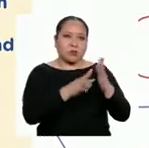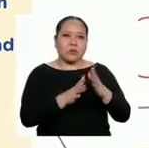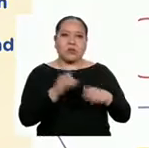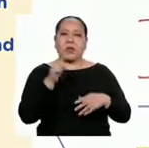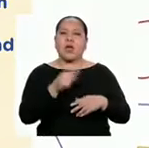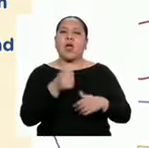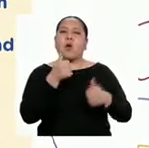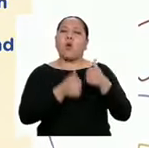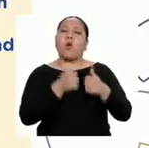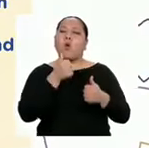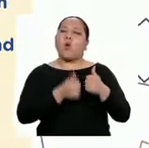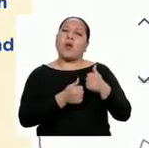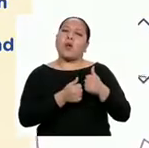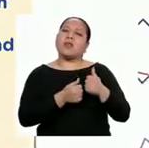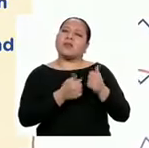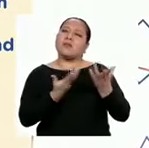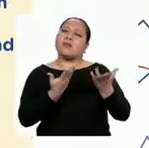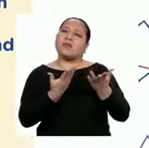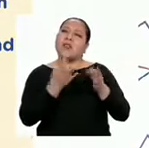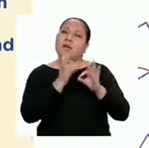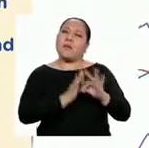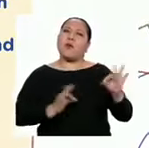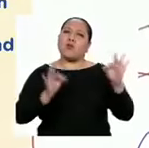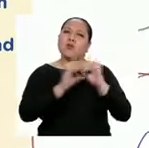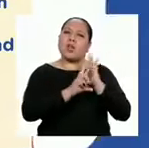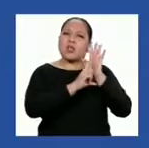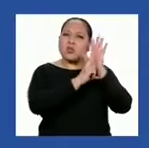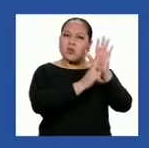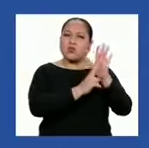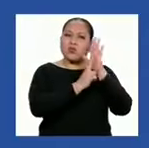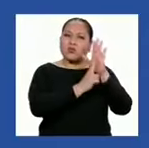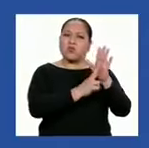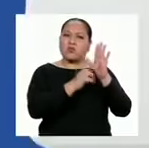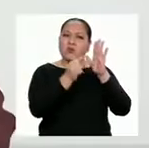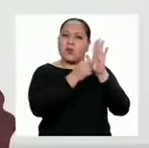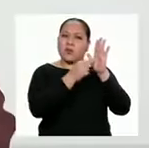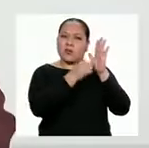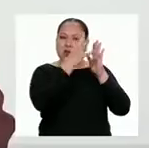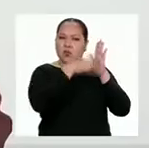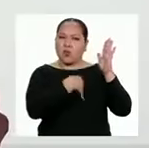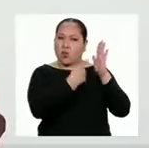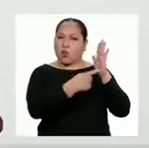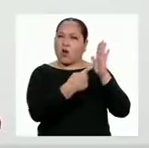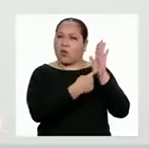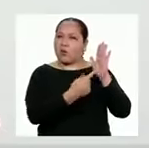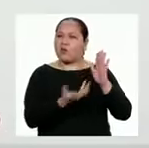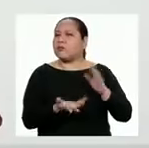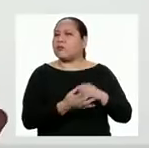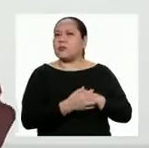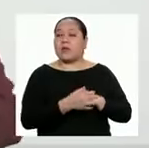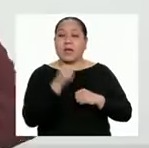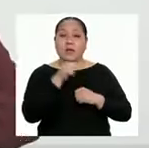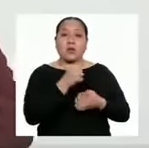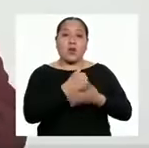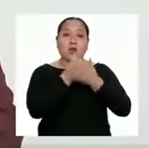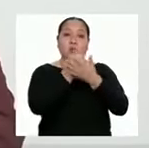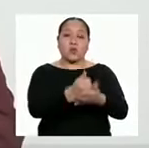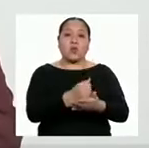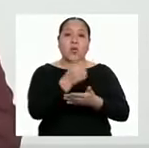¿qué función cumple un gráfico como este en una publicación científica? Sirve como una pieza